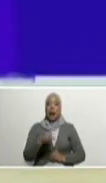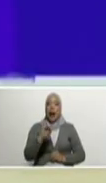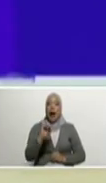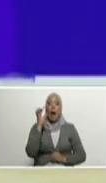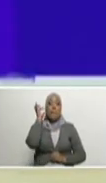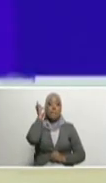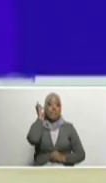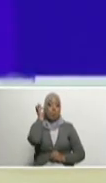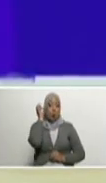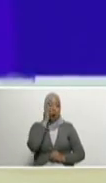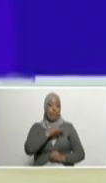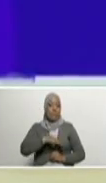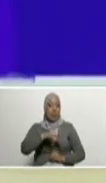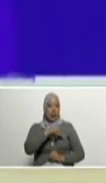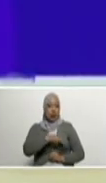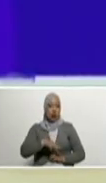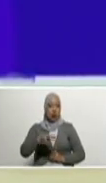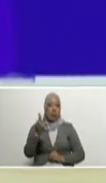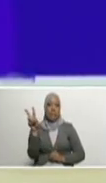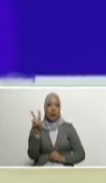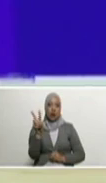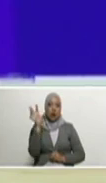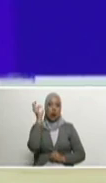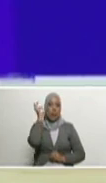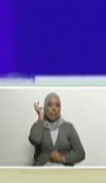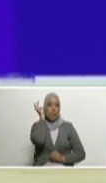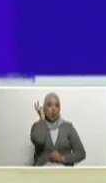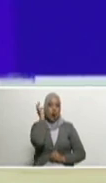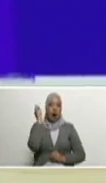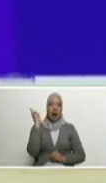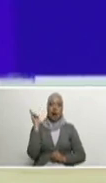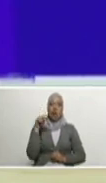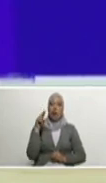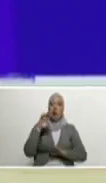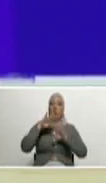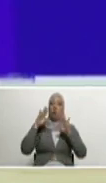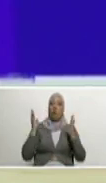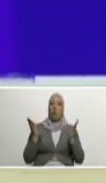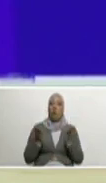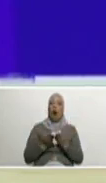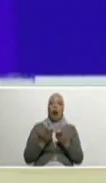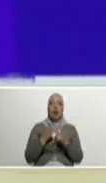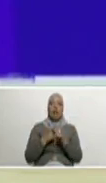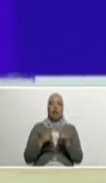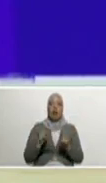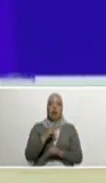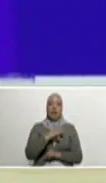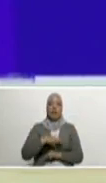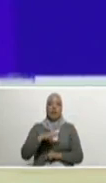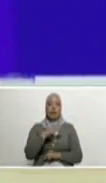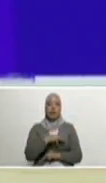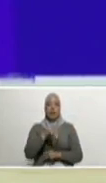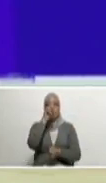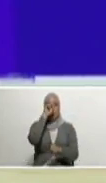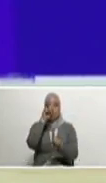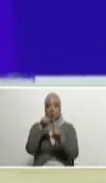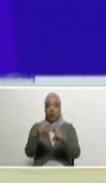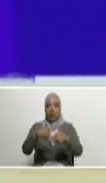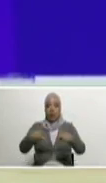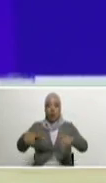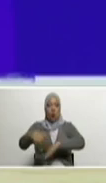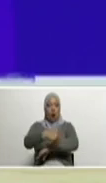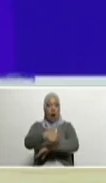este continente, en un país de este mundo. Esta gran misión tiene que agarrar los campos, las calles,